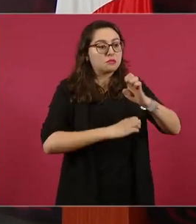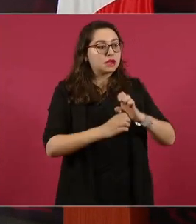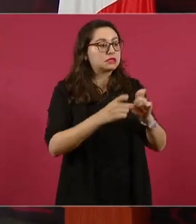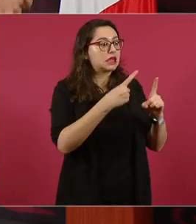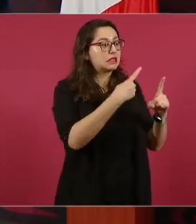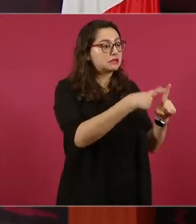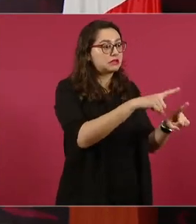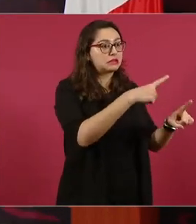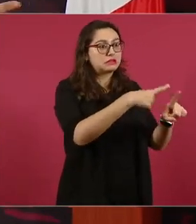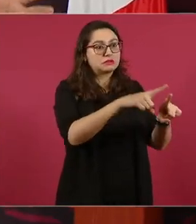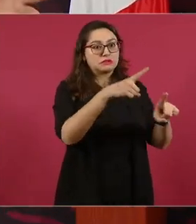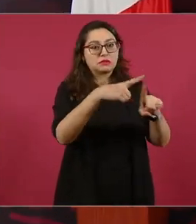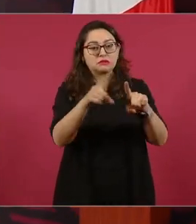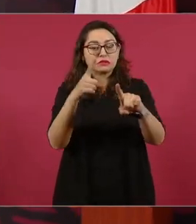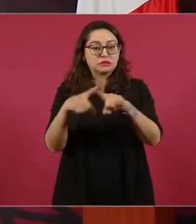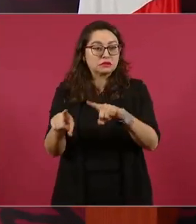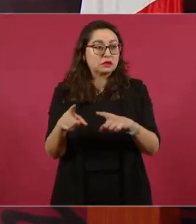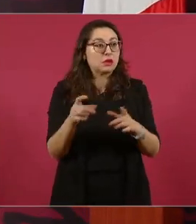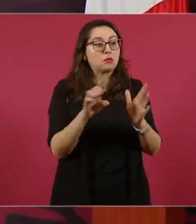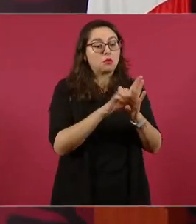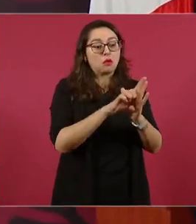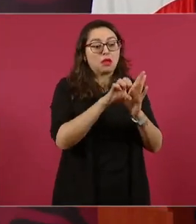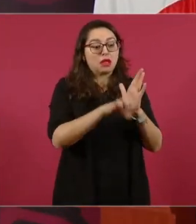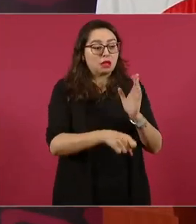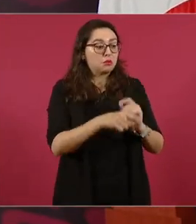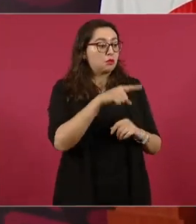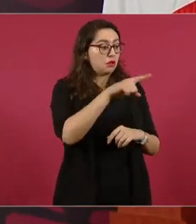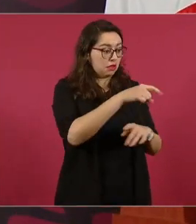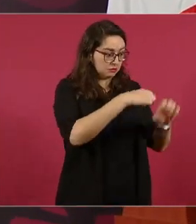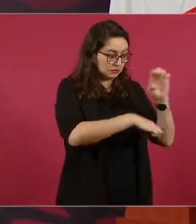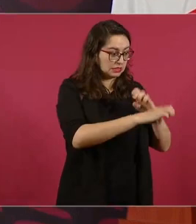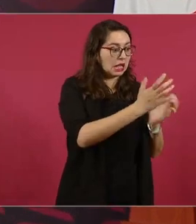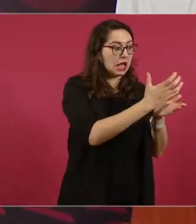un sistema por el cual